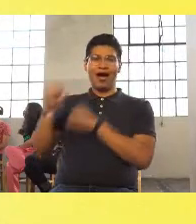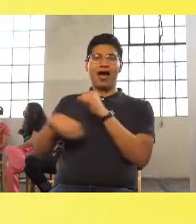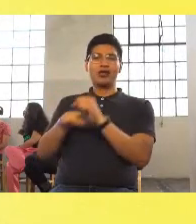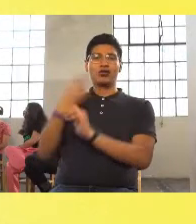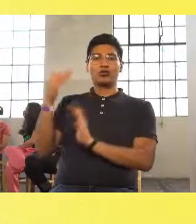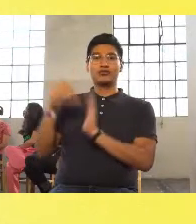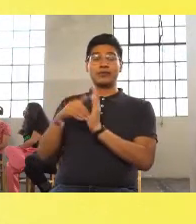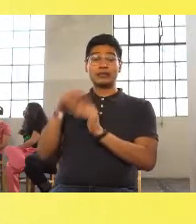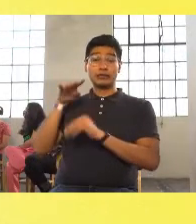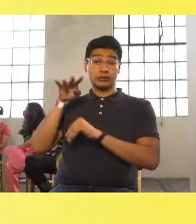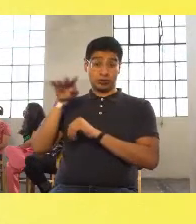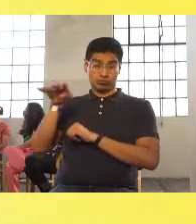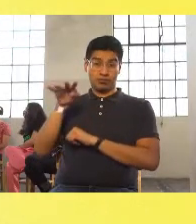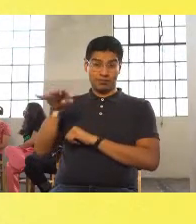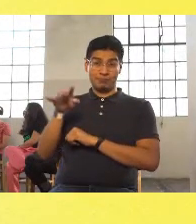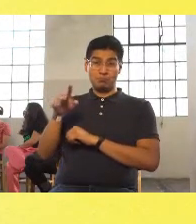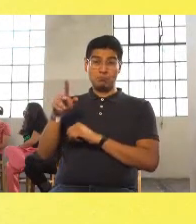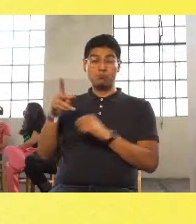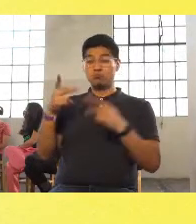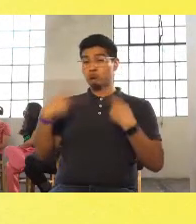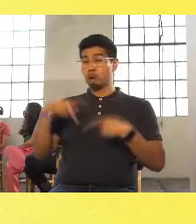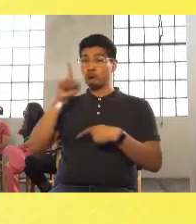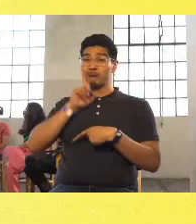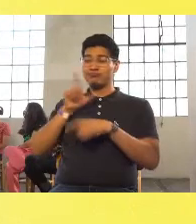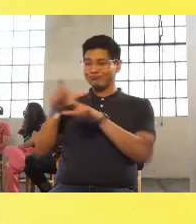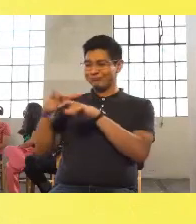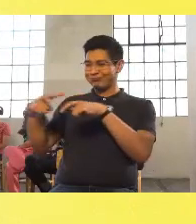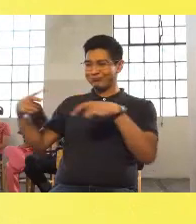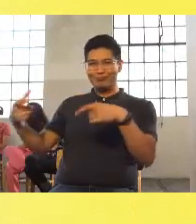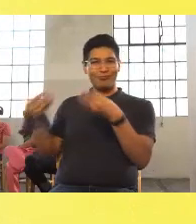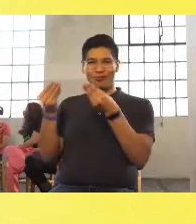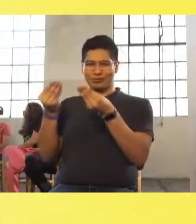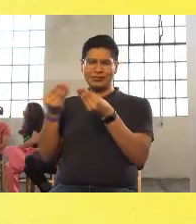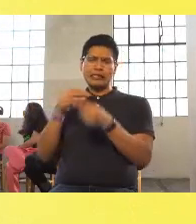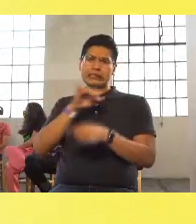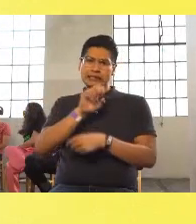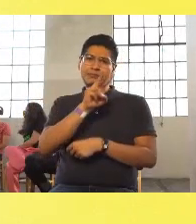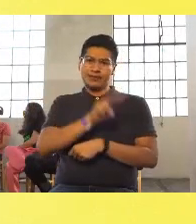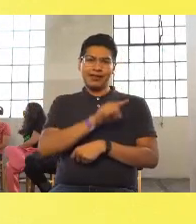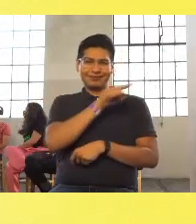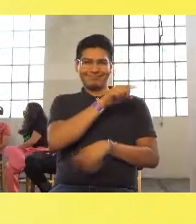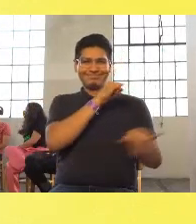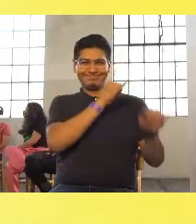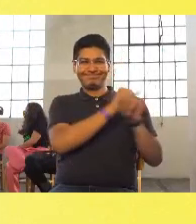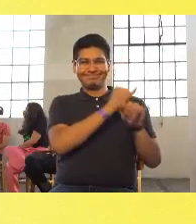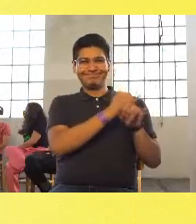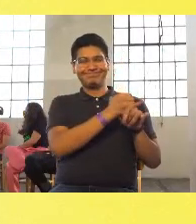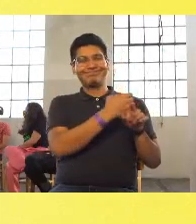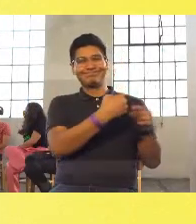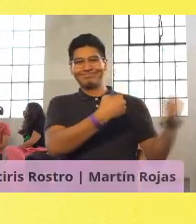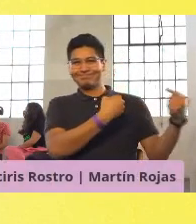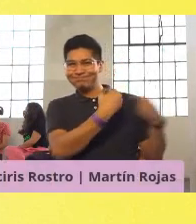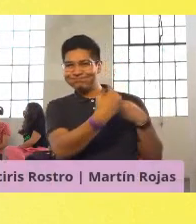Entonces, para nosotros eso fue como muy bonito, ¿no? Porque después de recibir como estos ataques igual en redes,